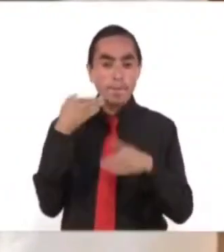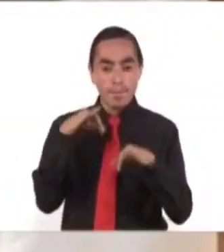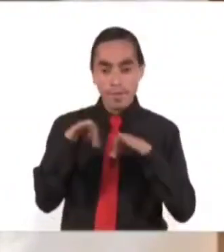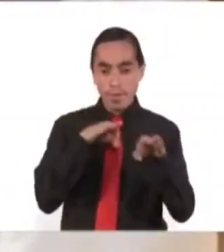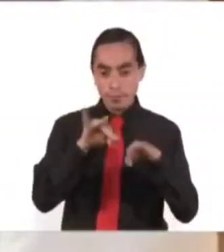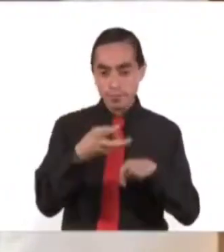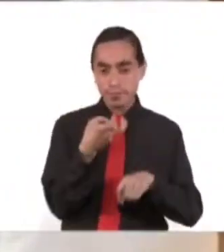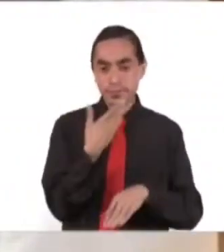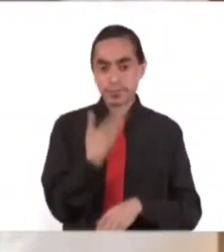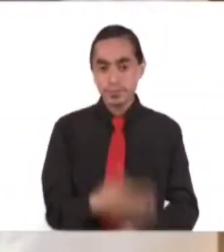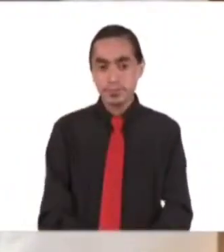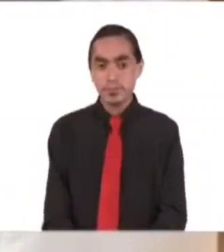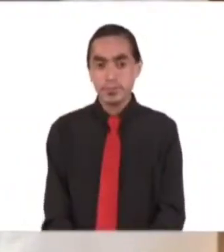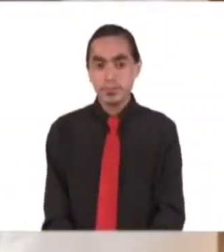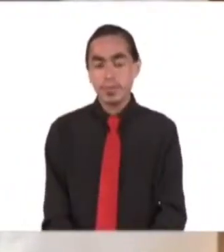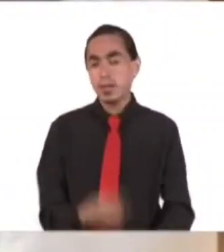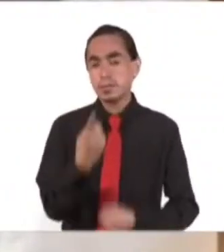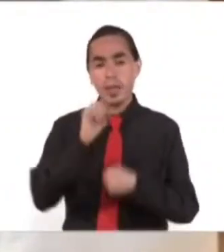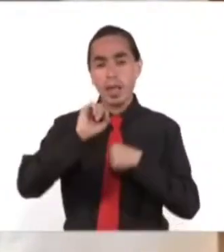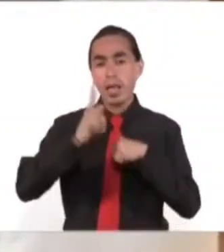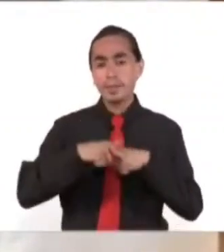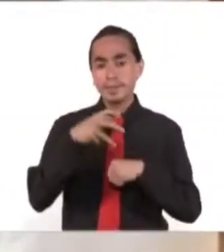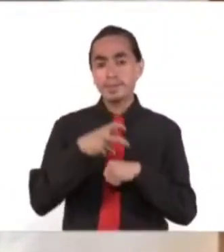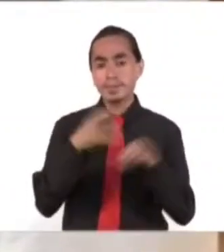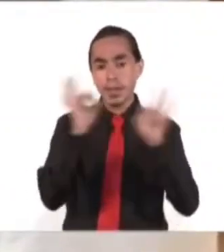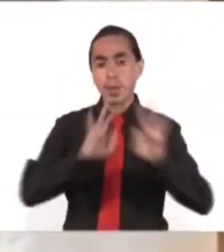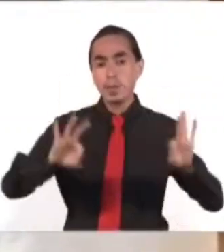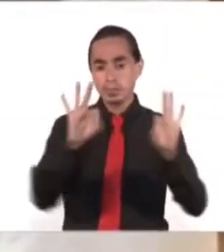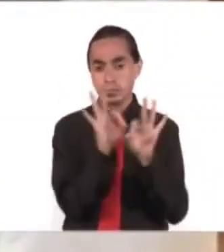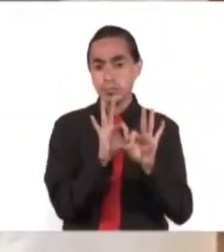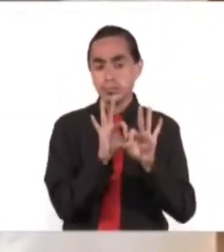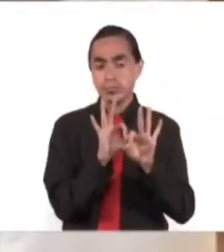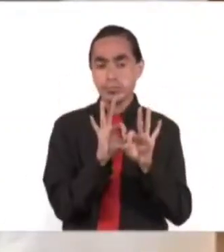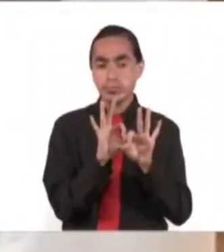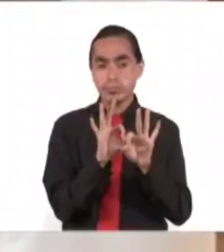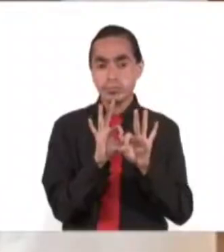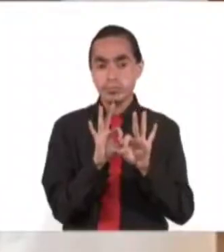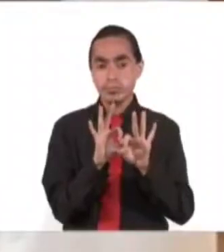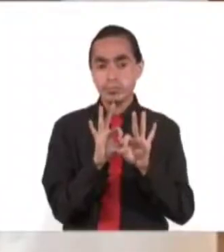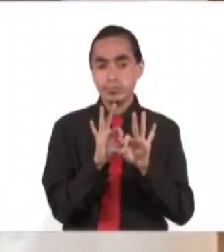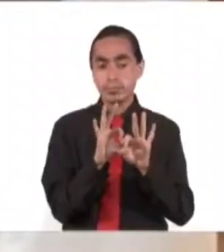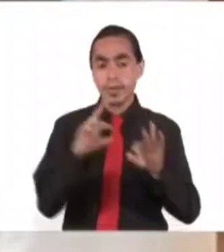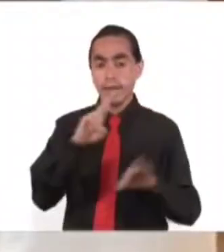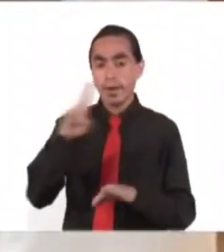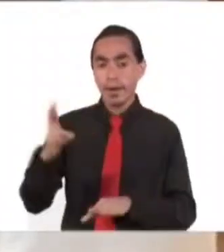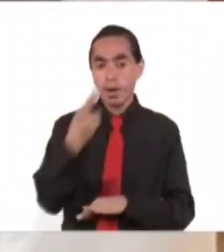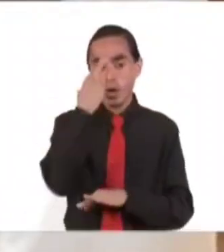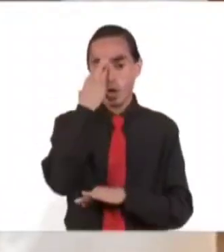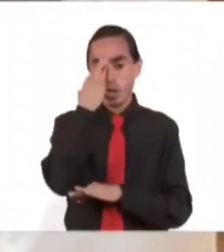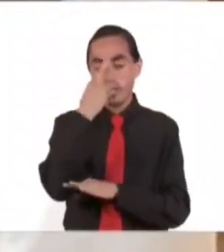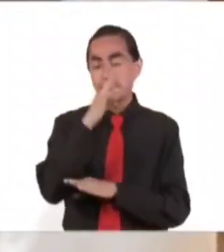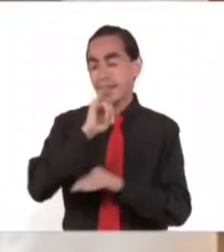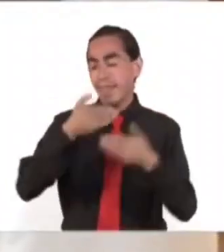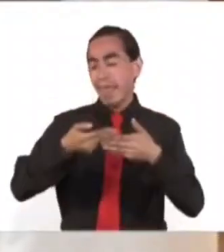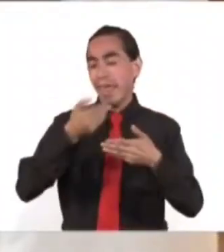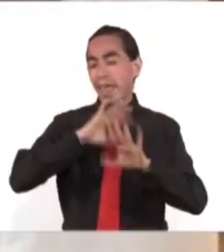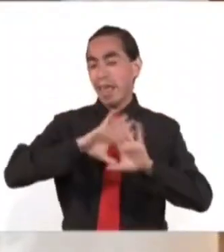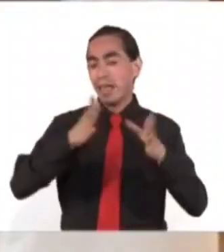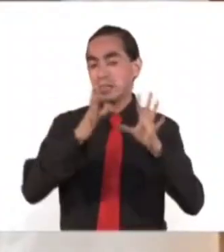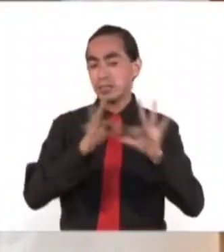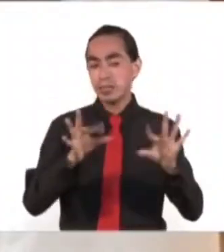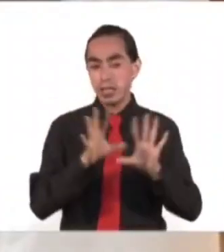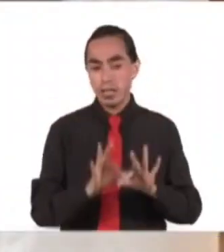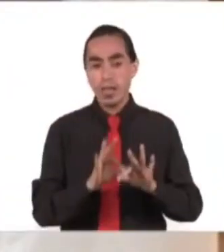estos temas. Una cuestión que me parece importante en este momento es recordar, lo que ya hemos discutido,